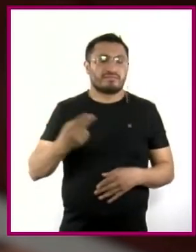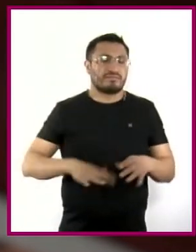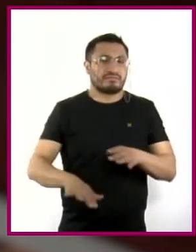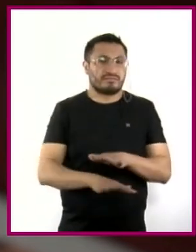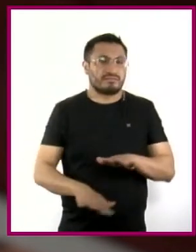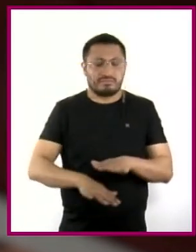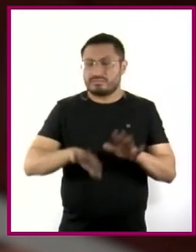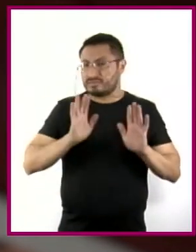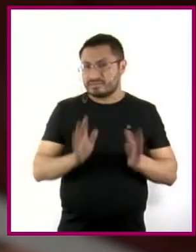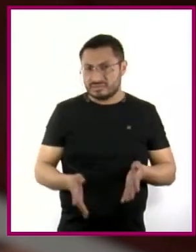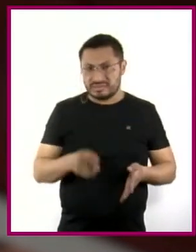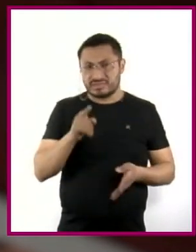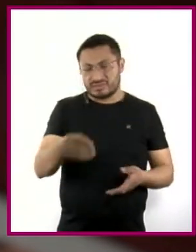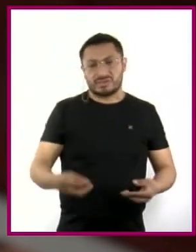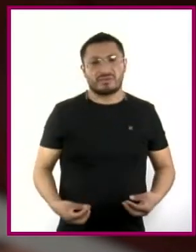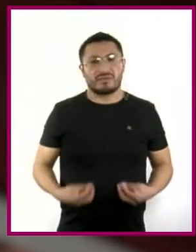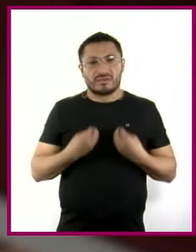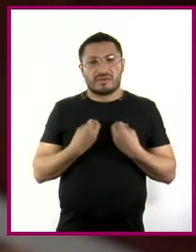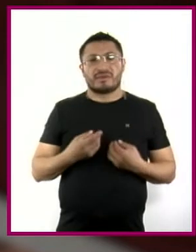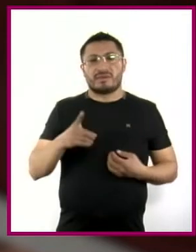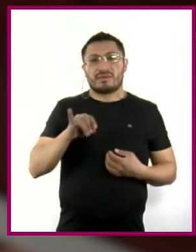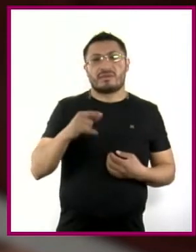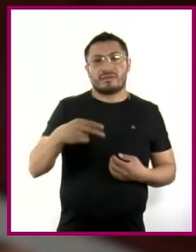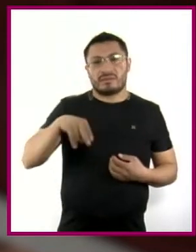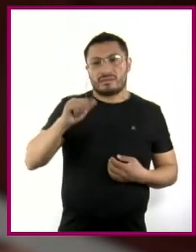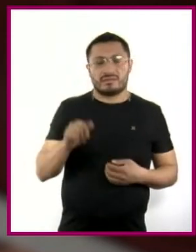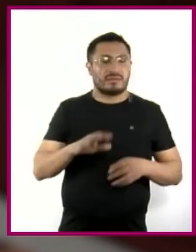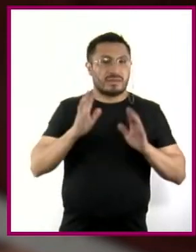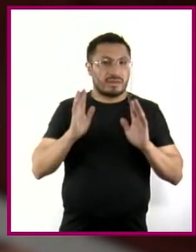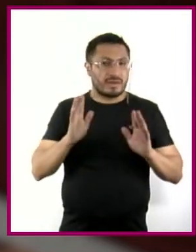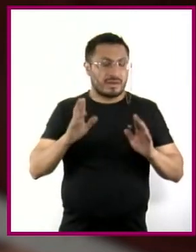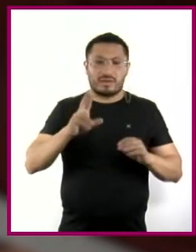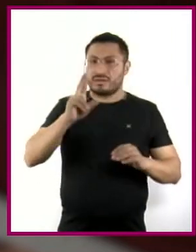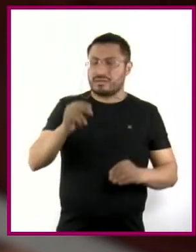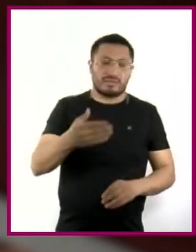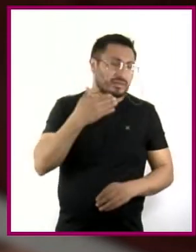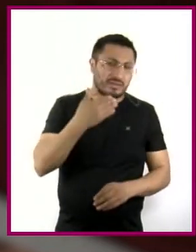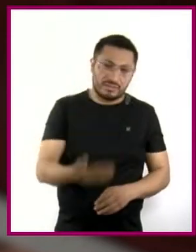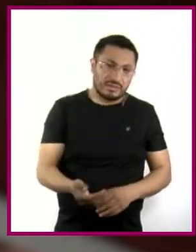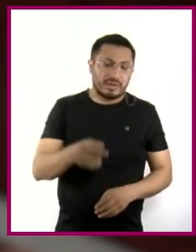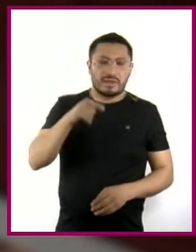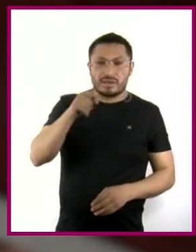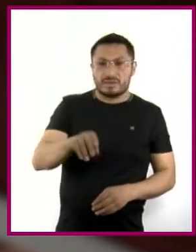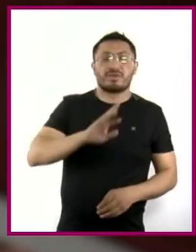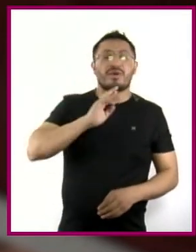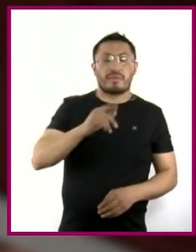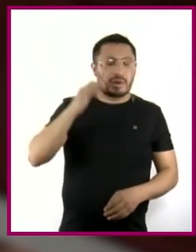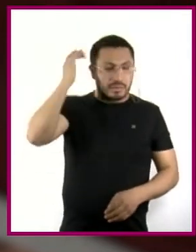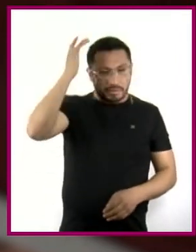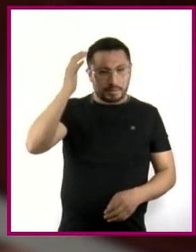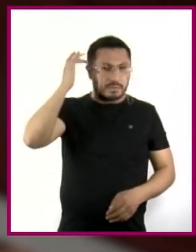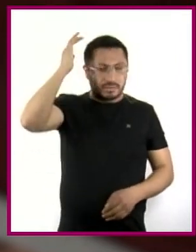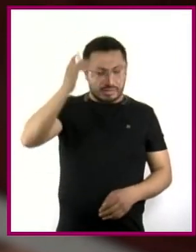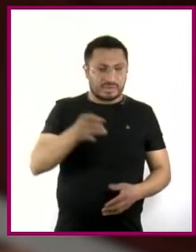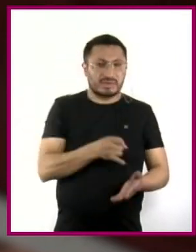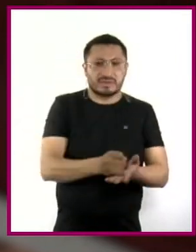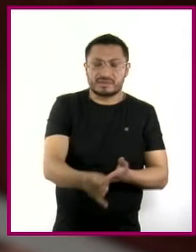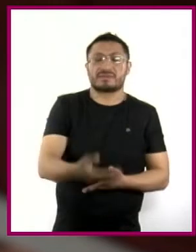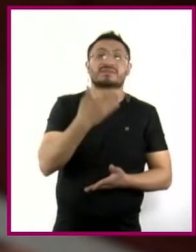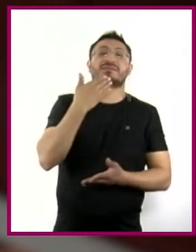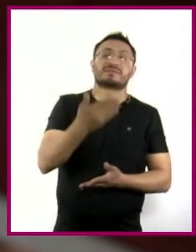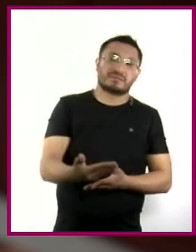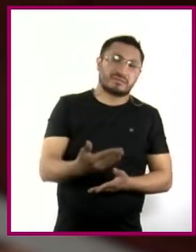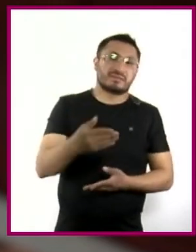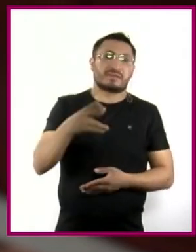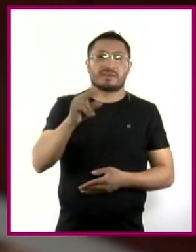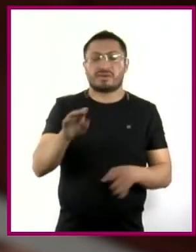ya, nuestra vida es menos digna que si además de eso cultivamos otras cosas que nos permitan tomar decisiones que no solo